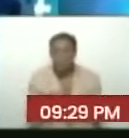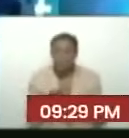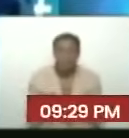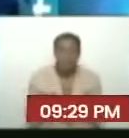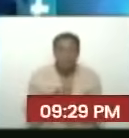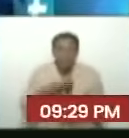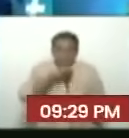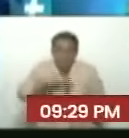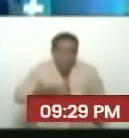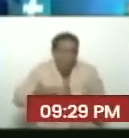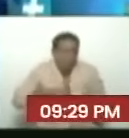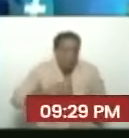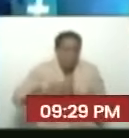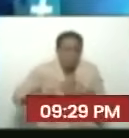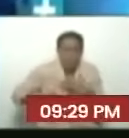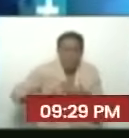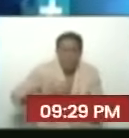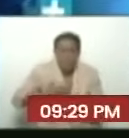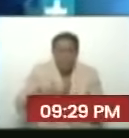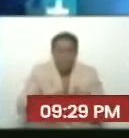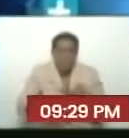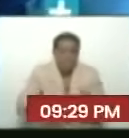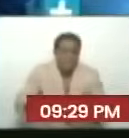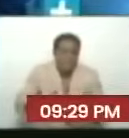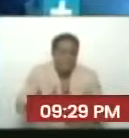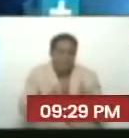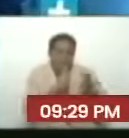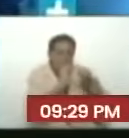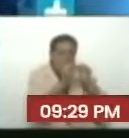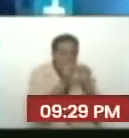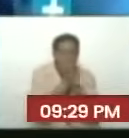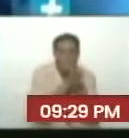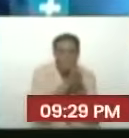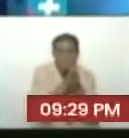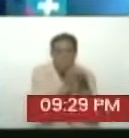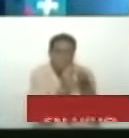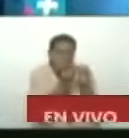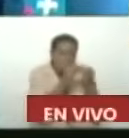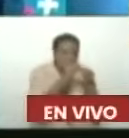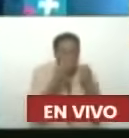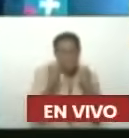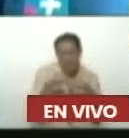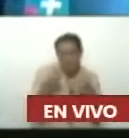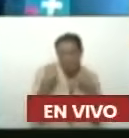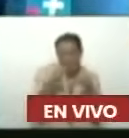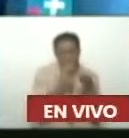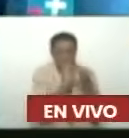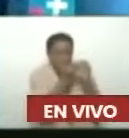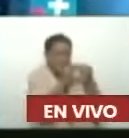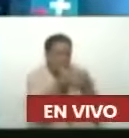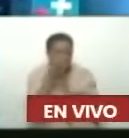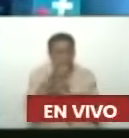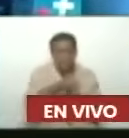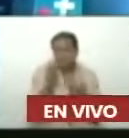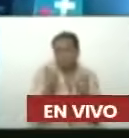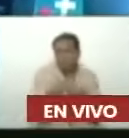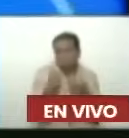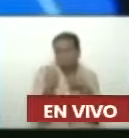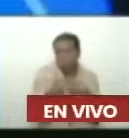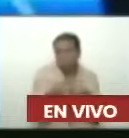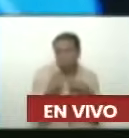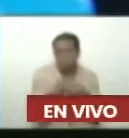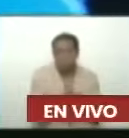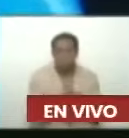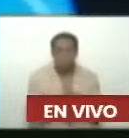la pasión fue evolucionando. Yo primero hacía, bueno, los muñequitos de plastilina, practicaba y practicaba y practicaba siempre. Y